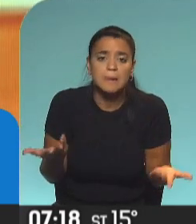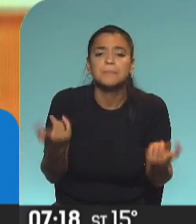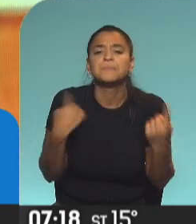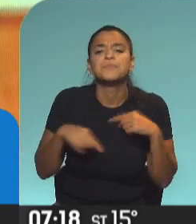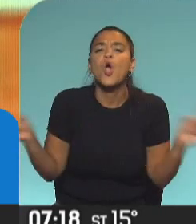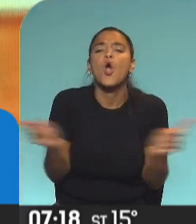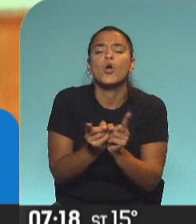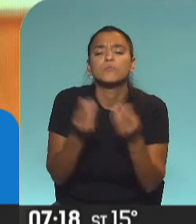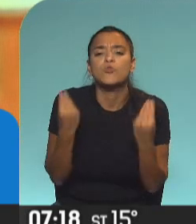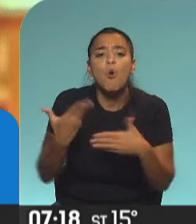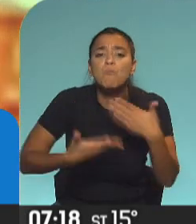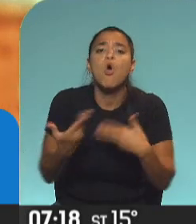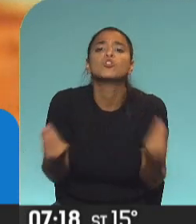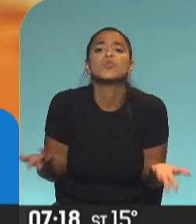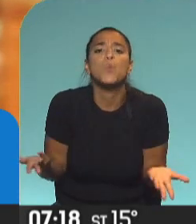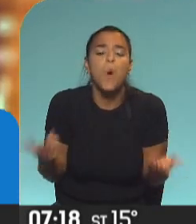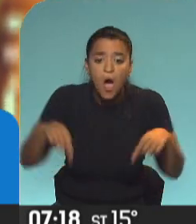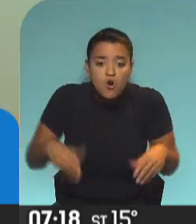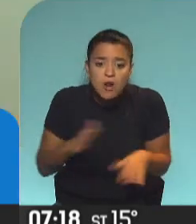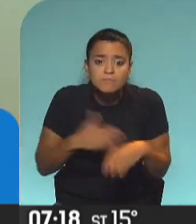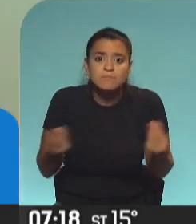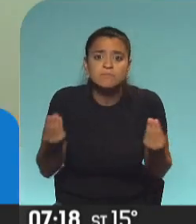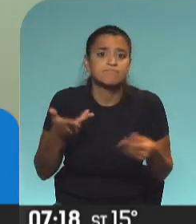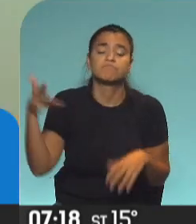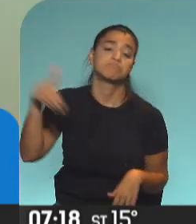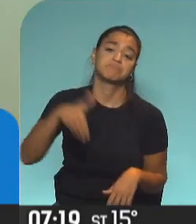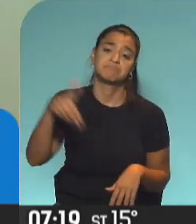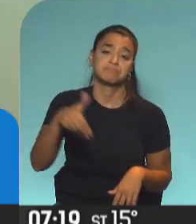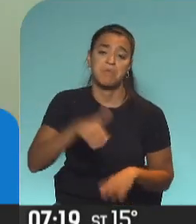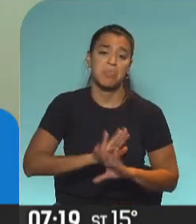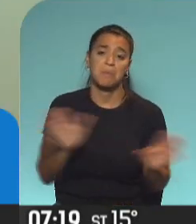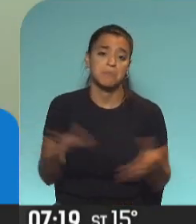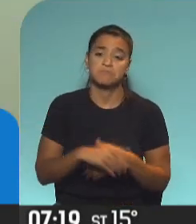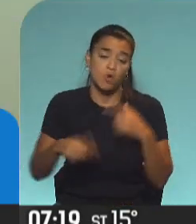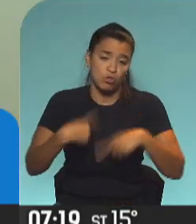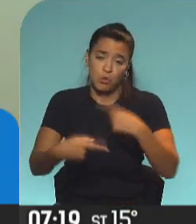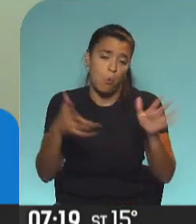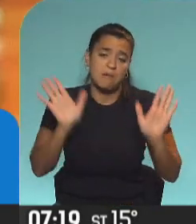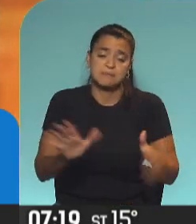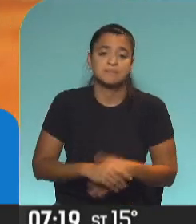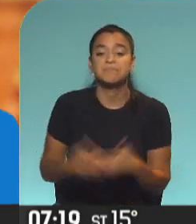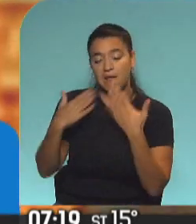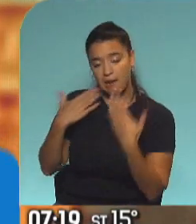línea, ¿cómo sigue esto? ¿En qué momento estamos? El letargo. Y así seguirá. Gracias, Néstor. Seguimos.